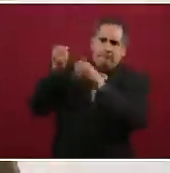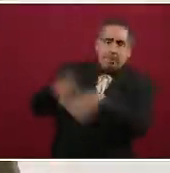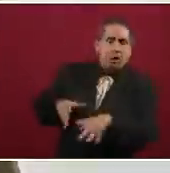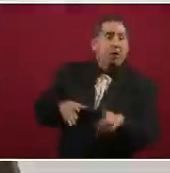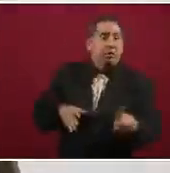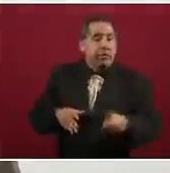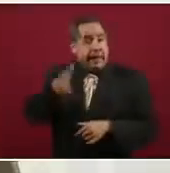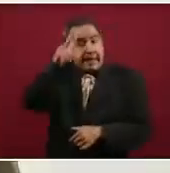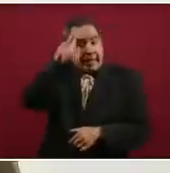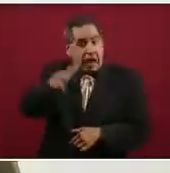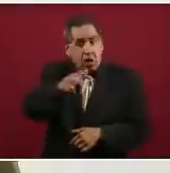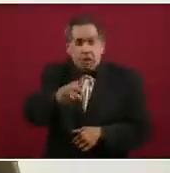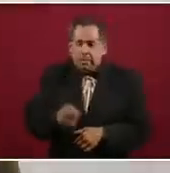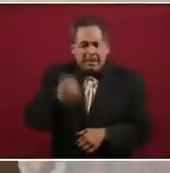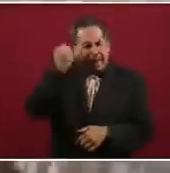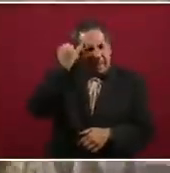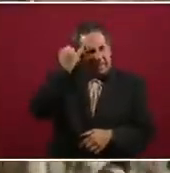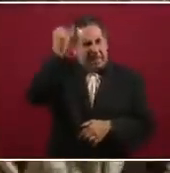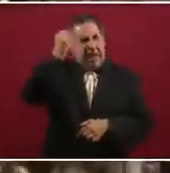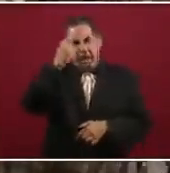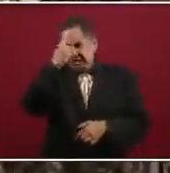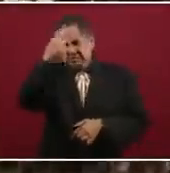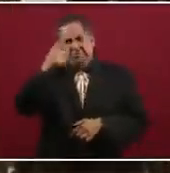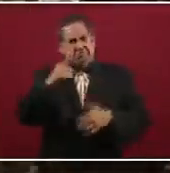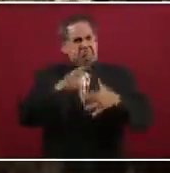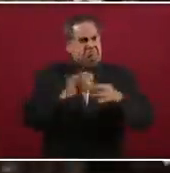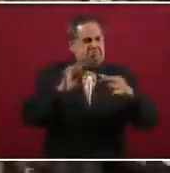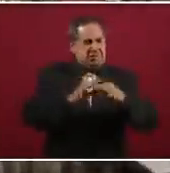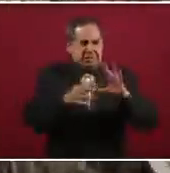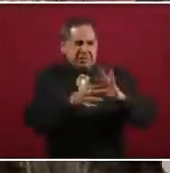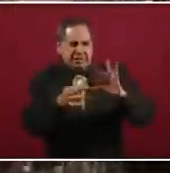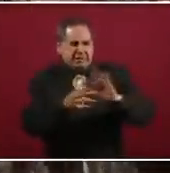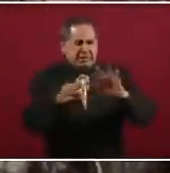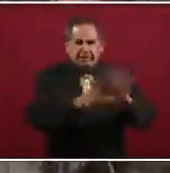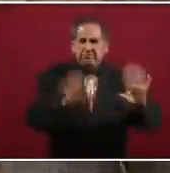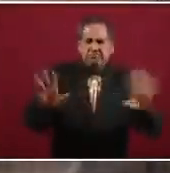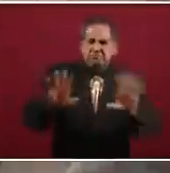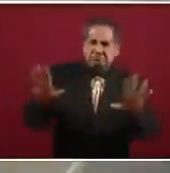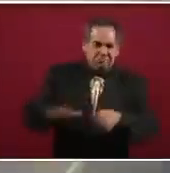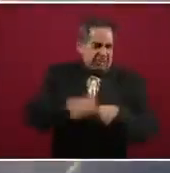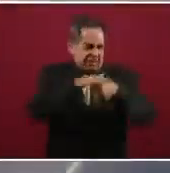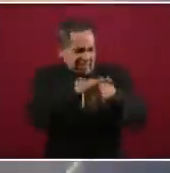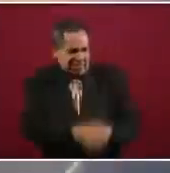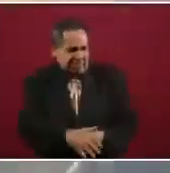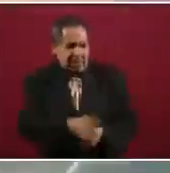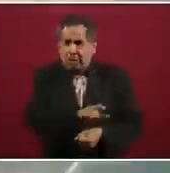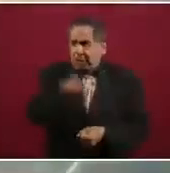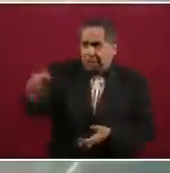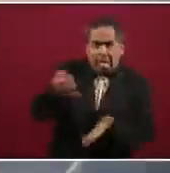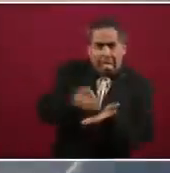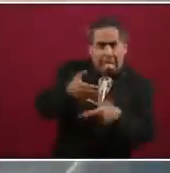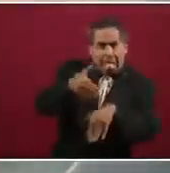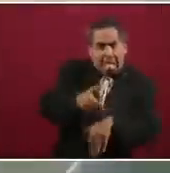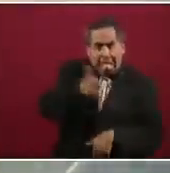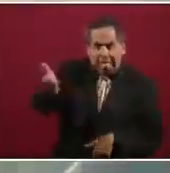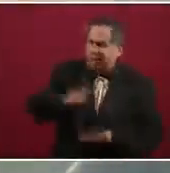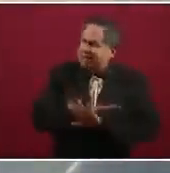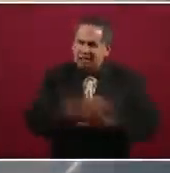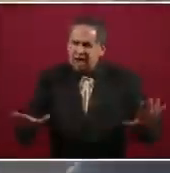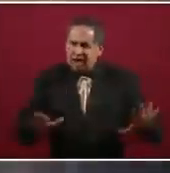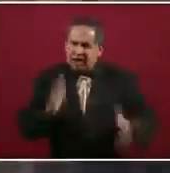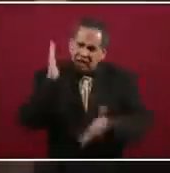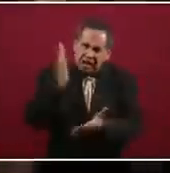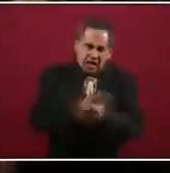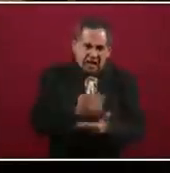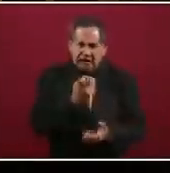Hidalgo fue el primer ideólogo de la rebelión y desde su inicio combatió la opresión y el tributo, identificados como los problemas más